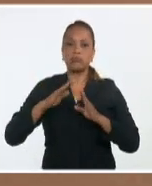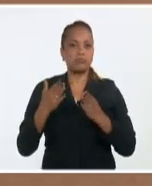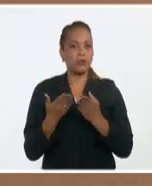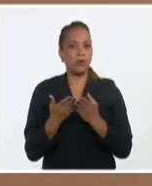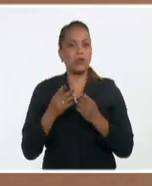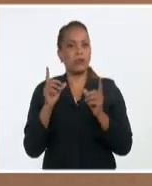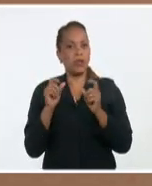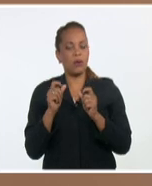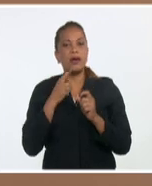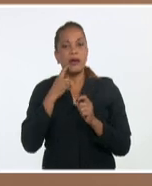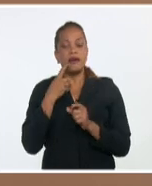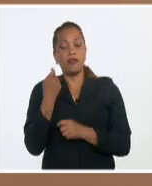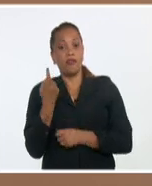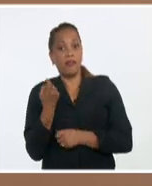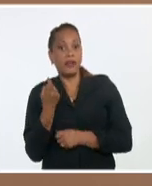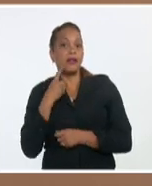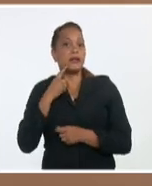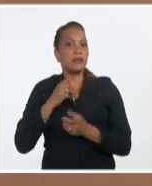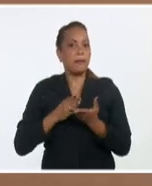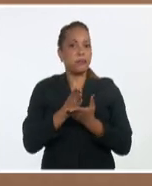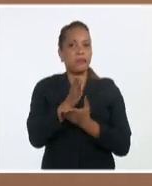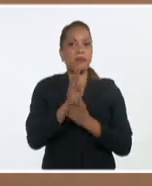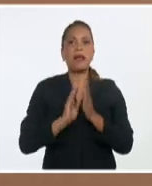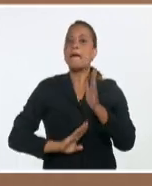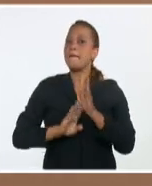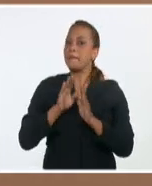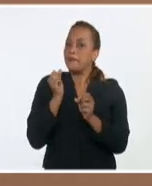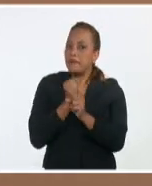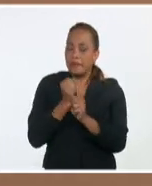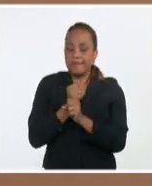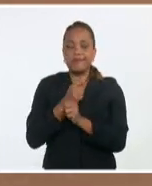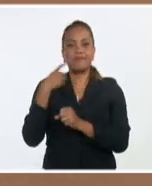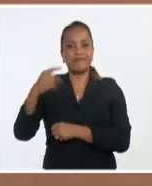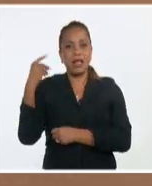Tenemos mucho que mejorar, nos queda bastante por trabajar, pero bueno,